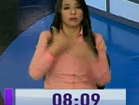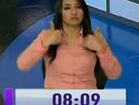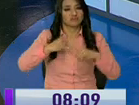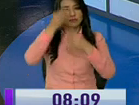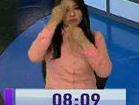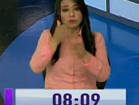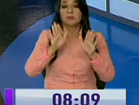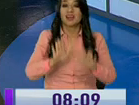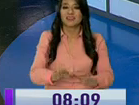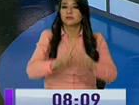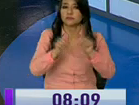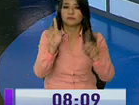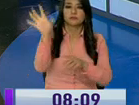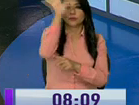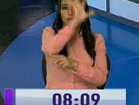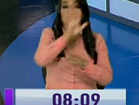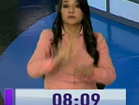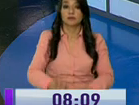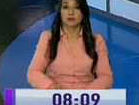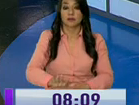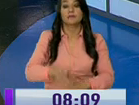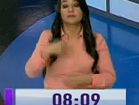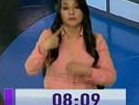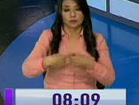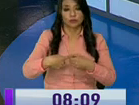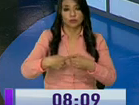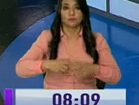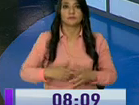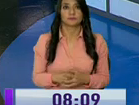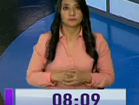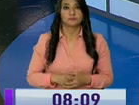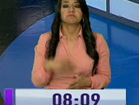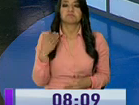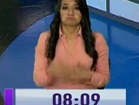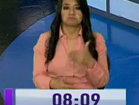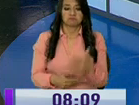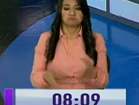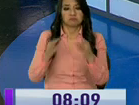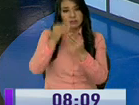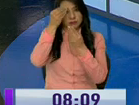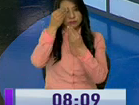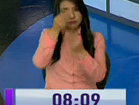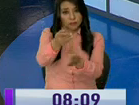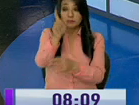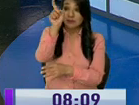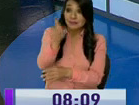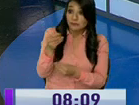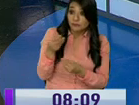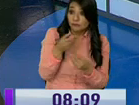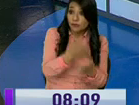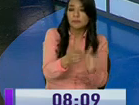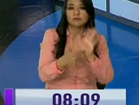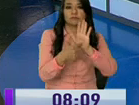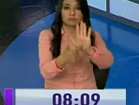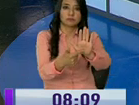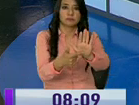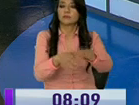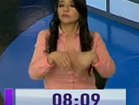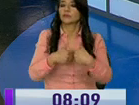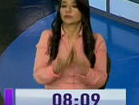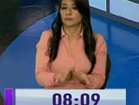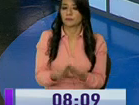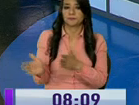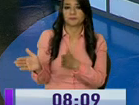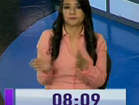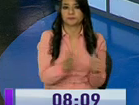actualmente en distintas provincias aquí en la capital. Les seguiremos desarrollando conforme lo requiera esta información importante de cómo se desarrolla este